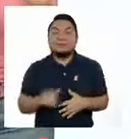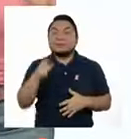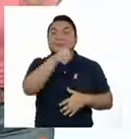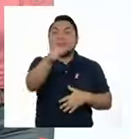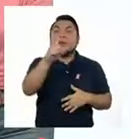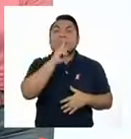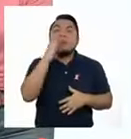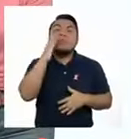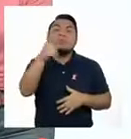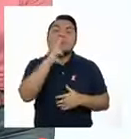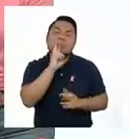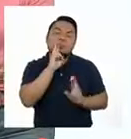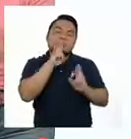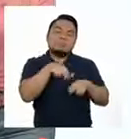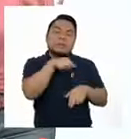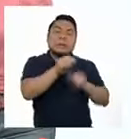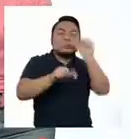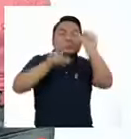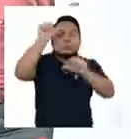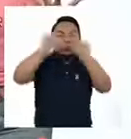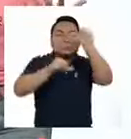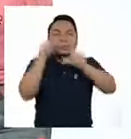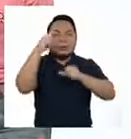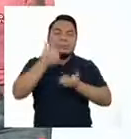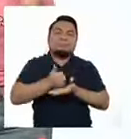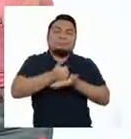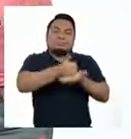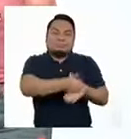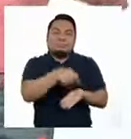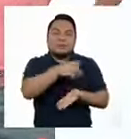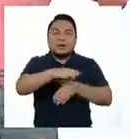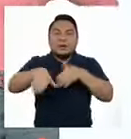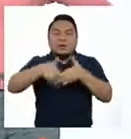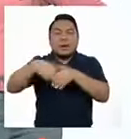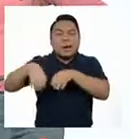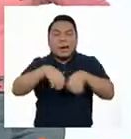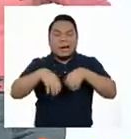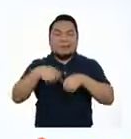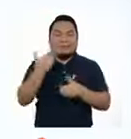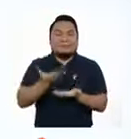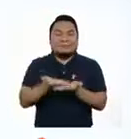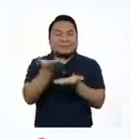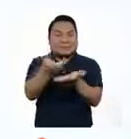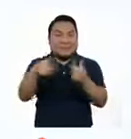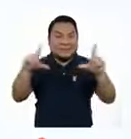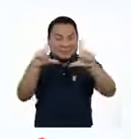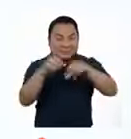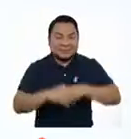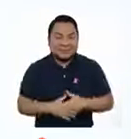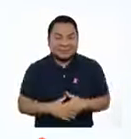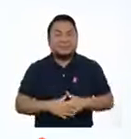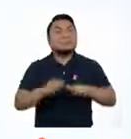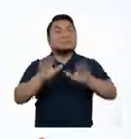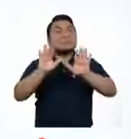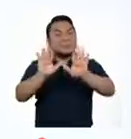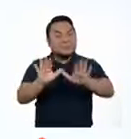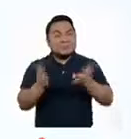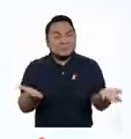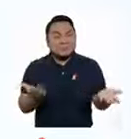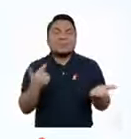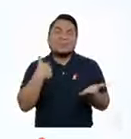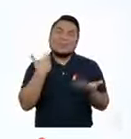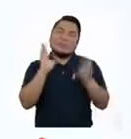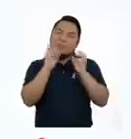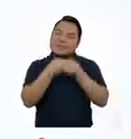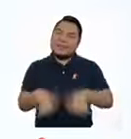ustedes quienes responderán sus preguntas y acompañarán las actividades que sugerimos en el programa. Pero, para no